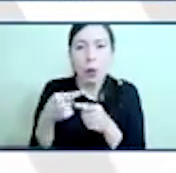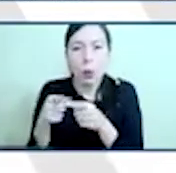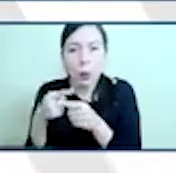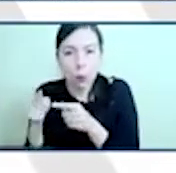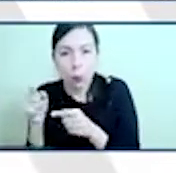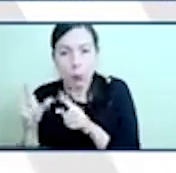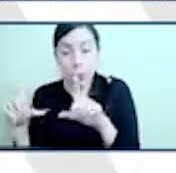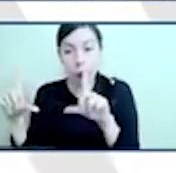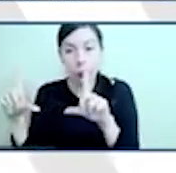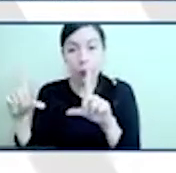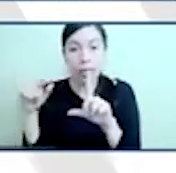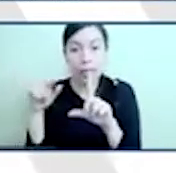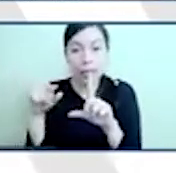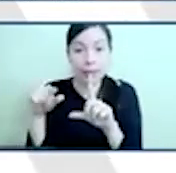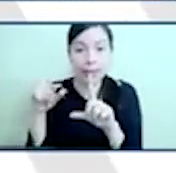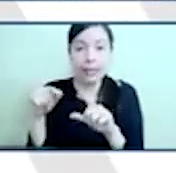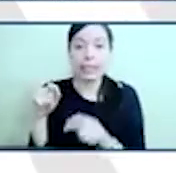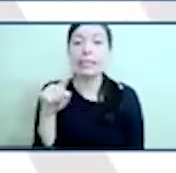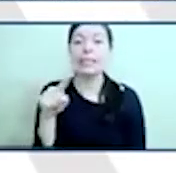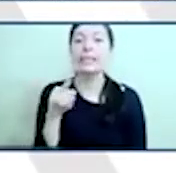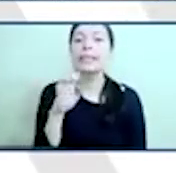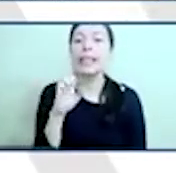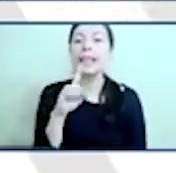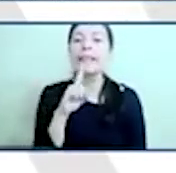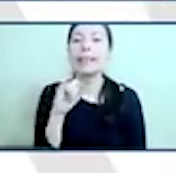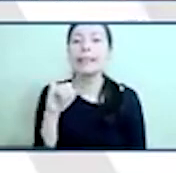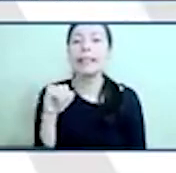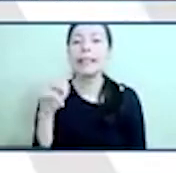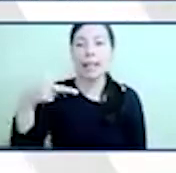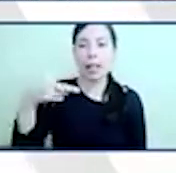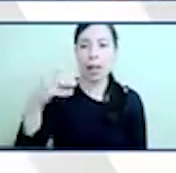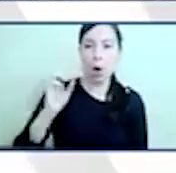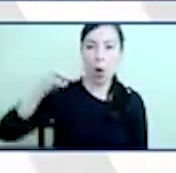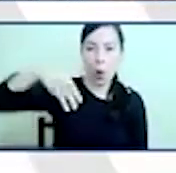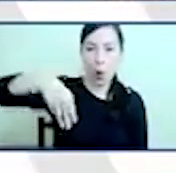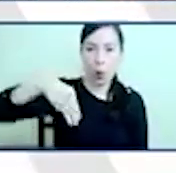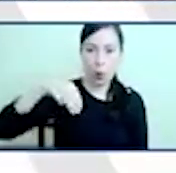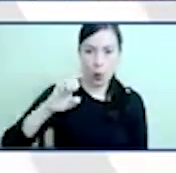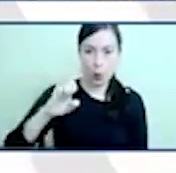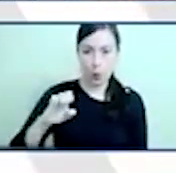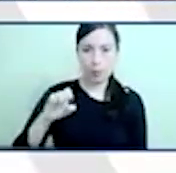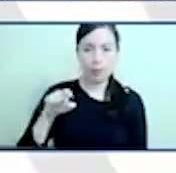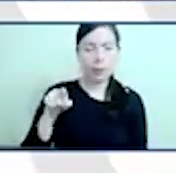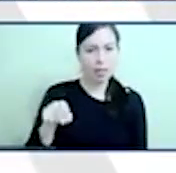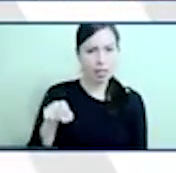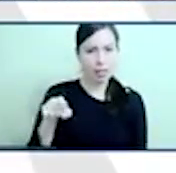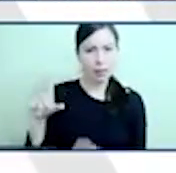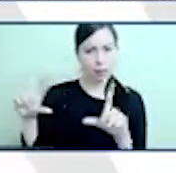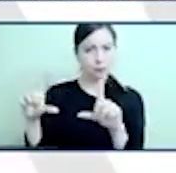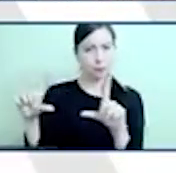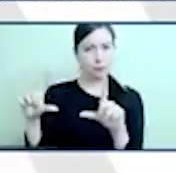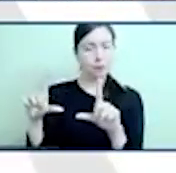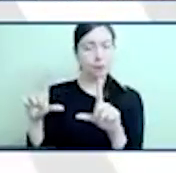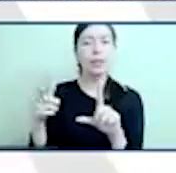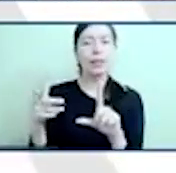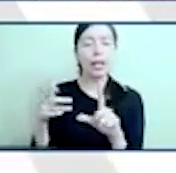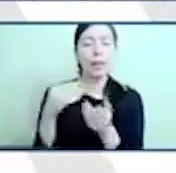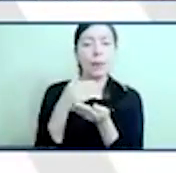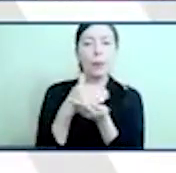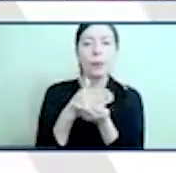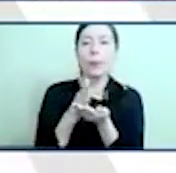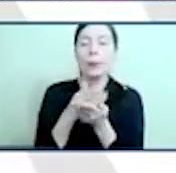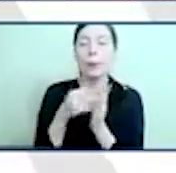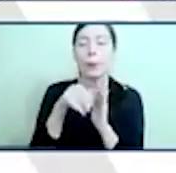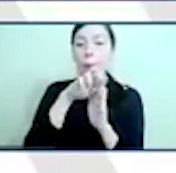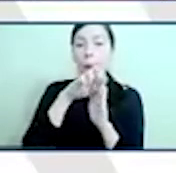El programa SETI at Home, para quienes no lo conozcan, es un programa de colaboración entre la